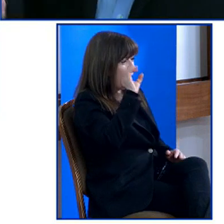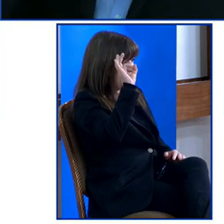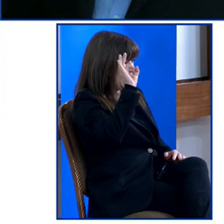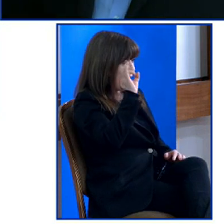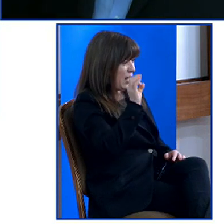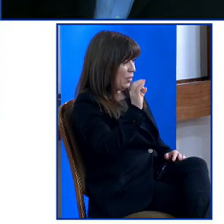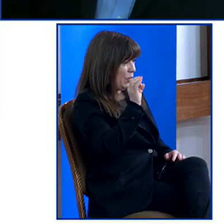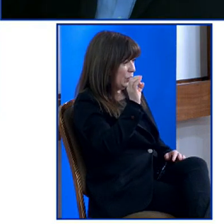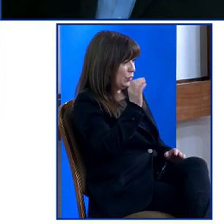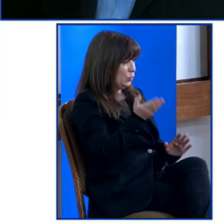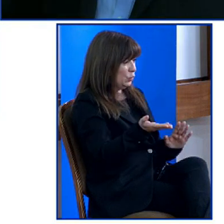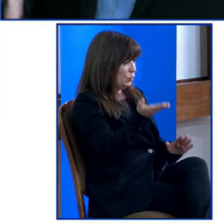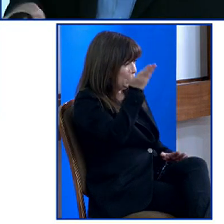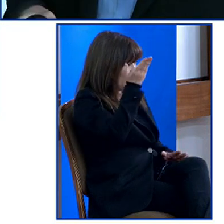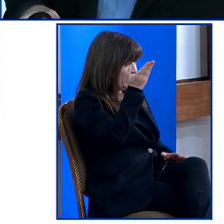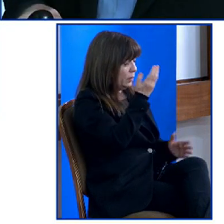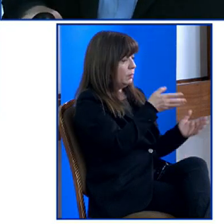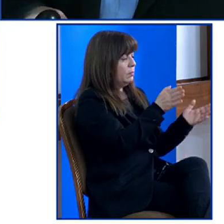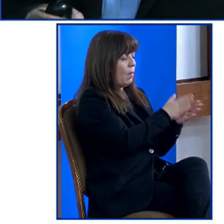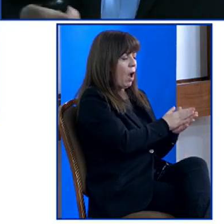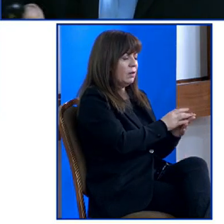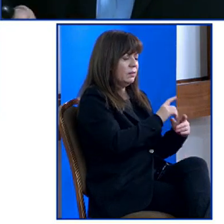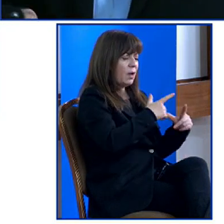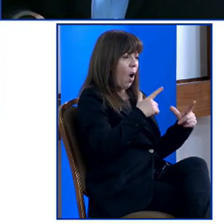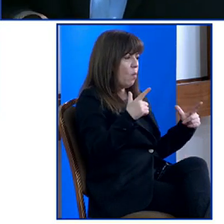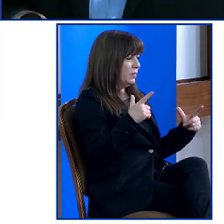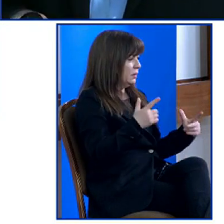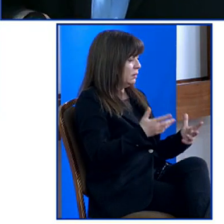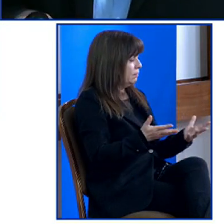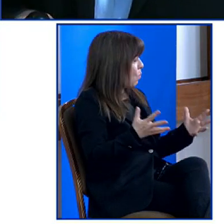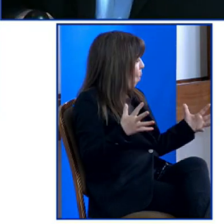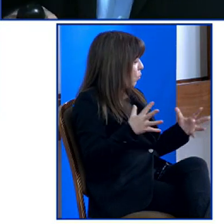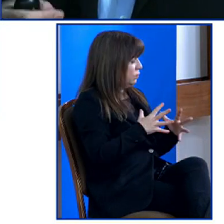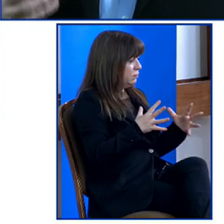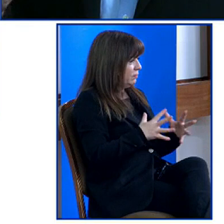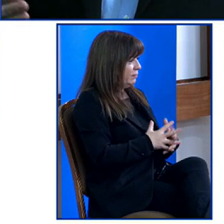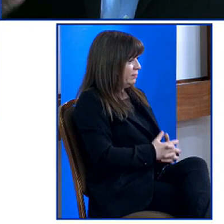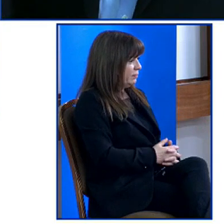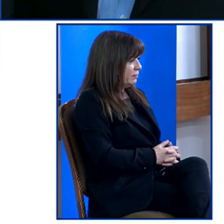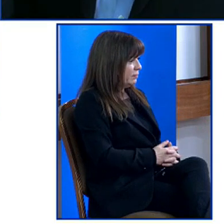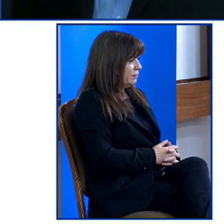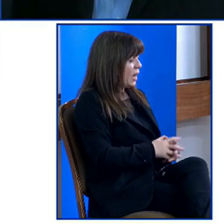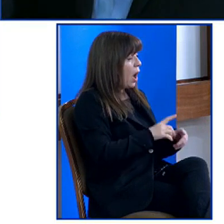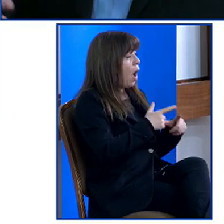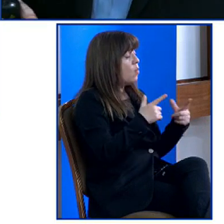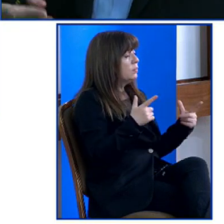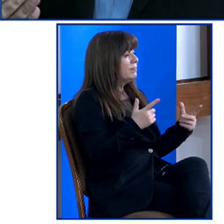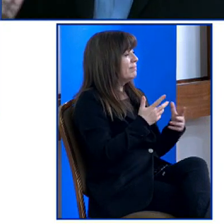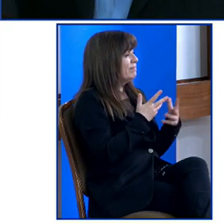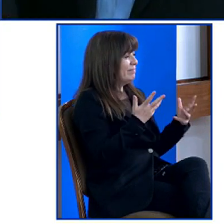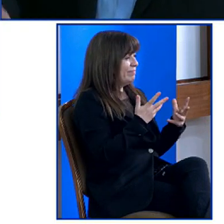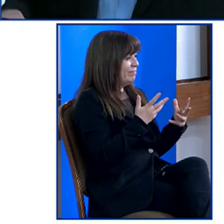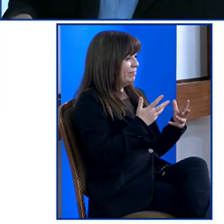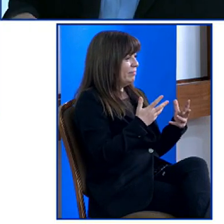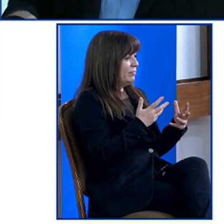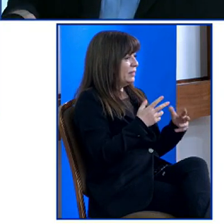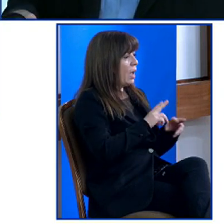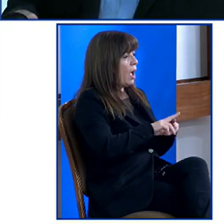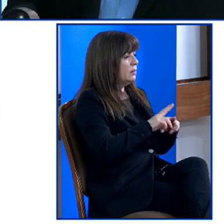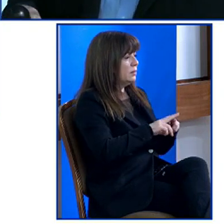temperatura, la mortalidad va a aumentar de forma prácticamente exponencial. Y este aumento se va a